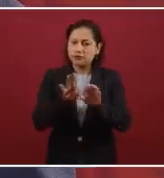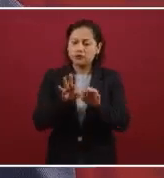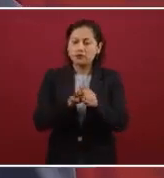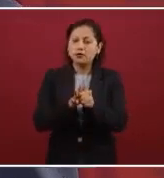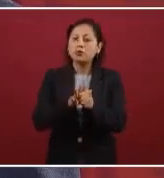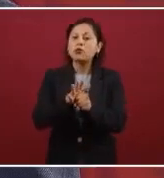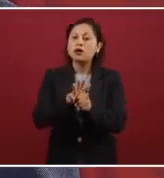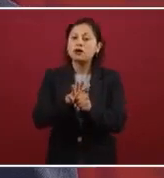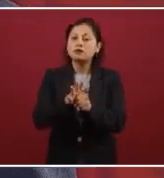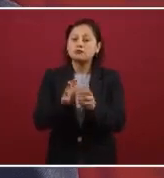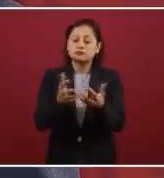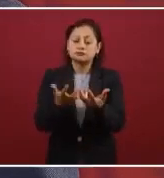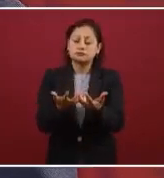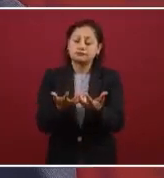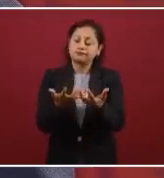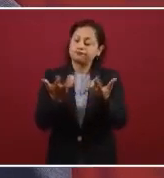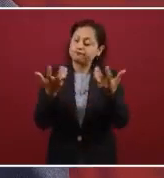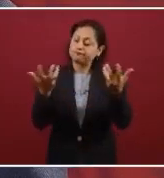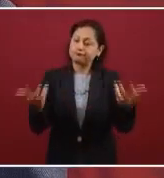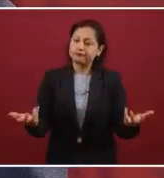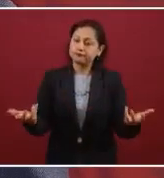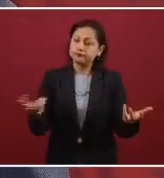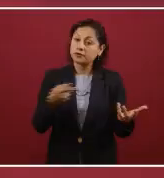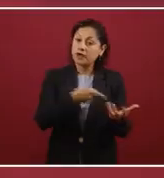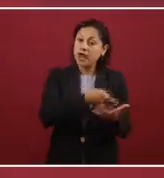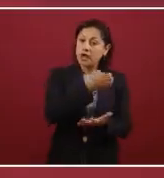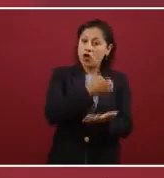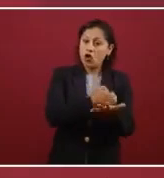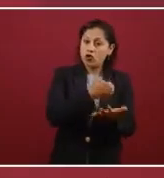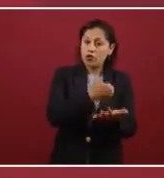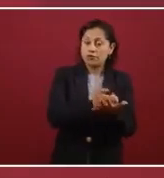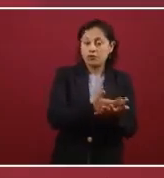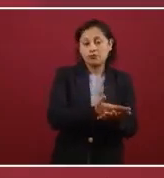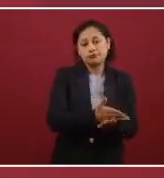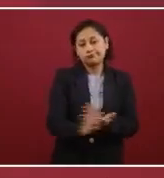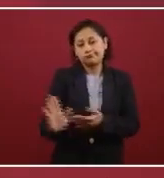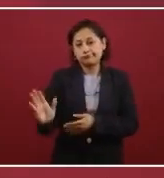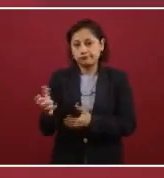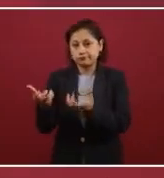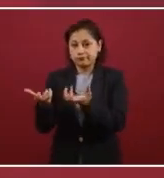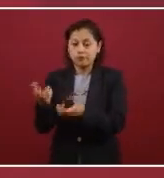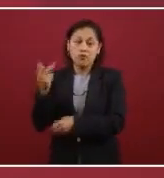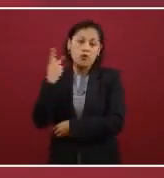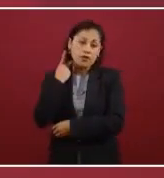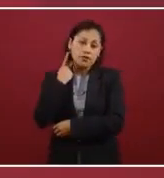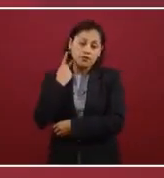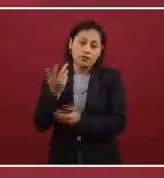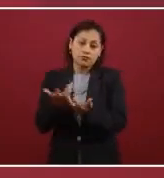el poder económico con el poder político, es como no